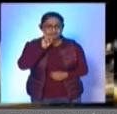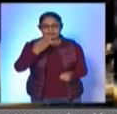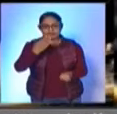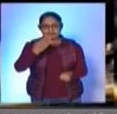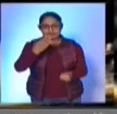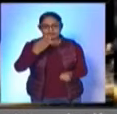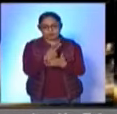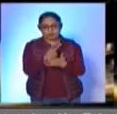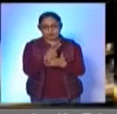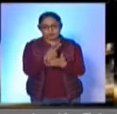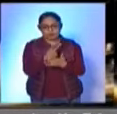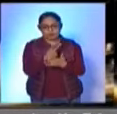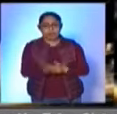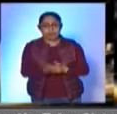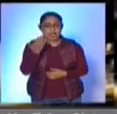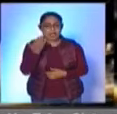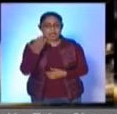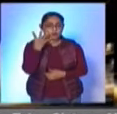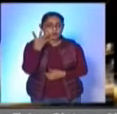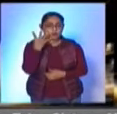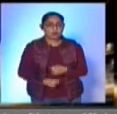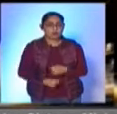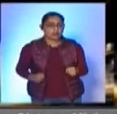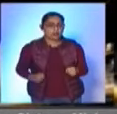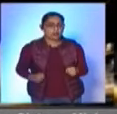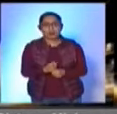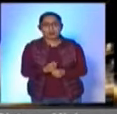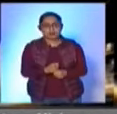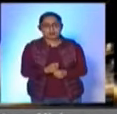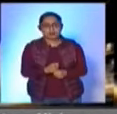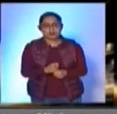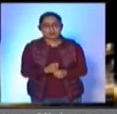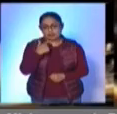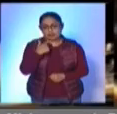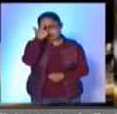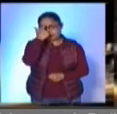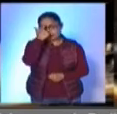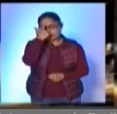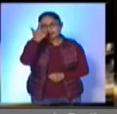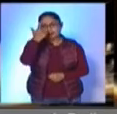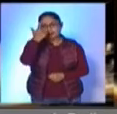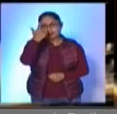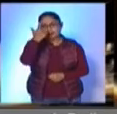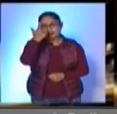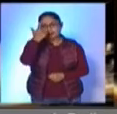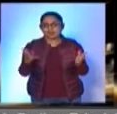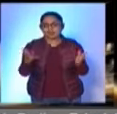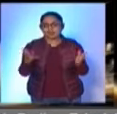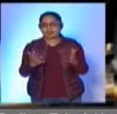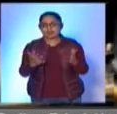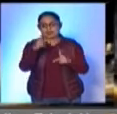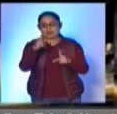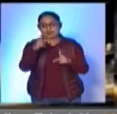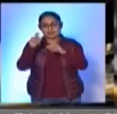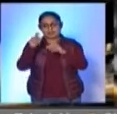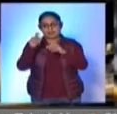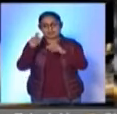Este proyecto nace hace 4 años. Es nuestro que nace la idea de hacer una serie propia.